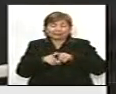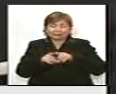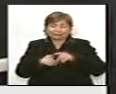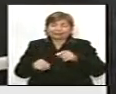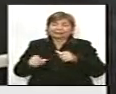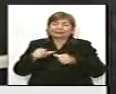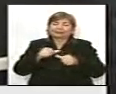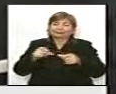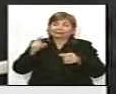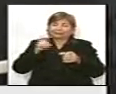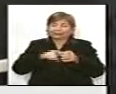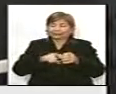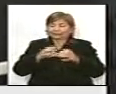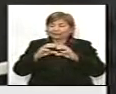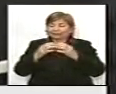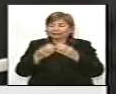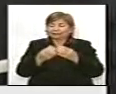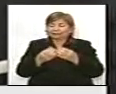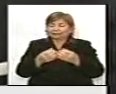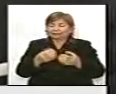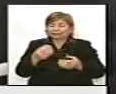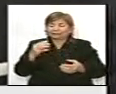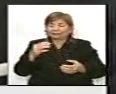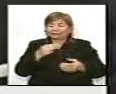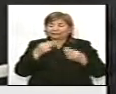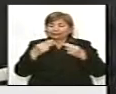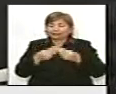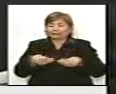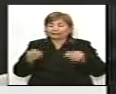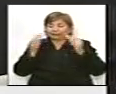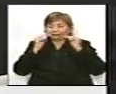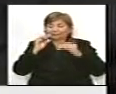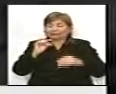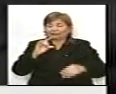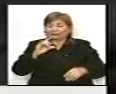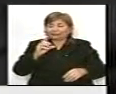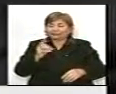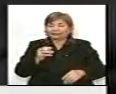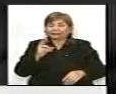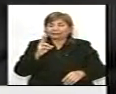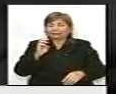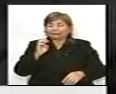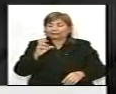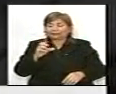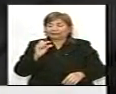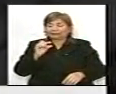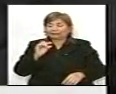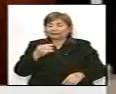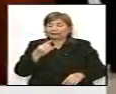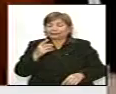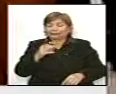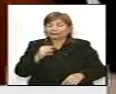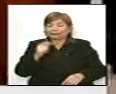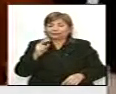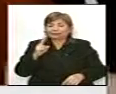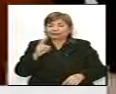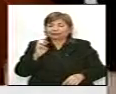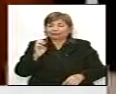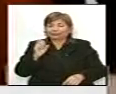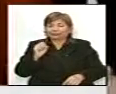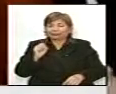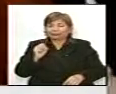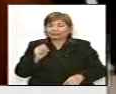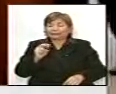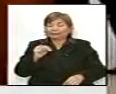a los exmiembros del Consejo Nacional de la Magistratura, Guido Águila, Orlando Velázquez, Julio Gutiérrez Pebe e Iván Noguera, por